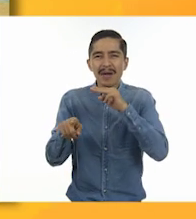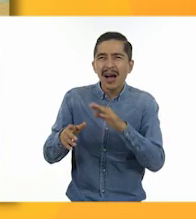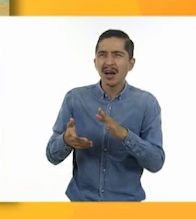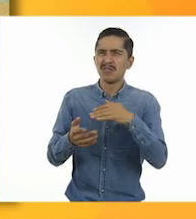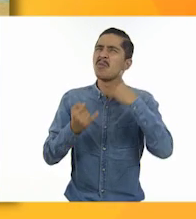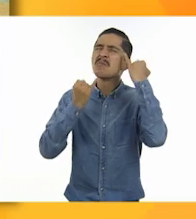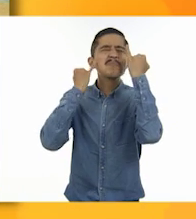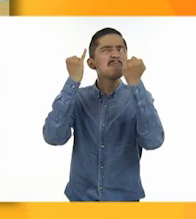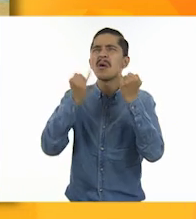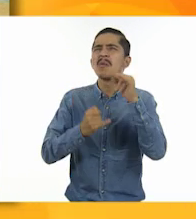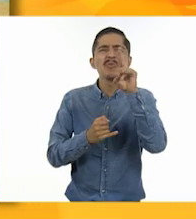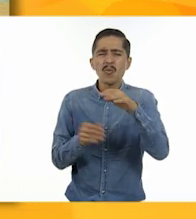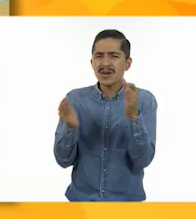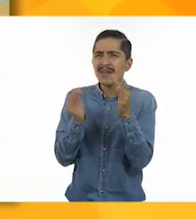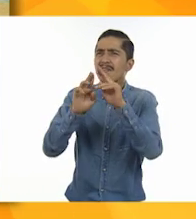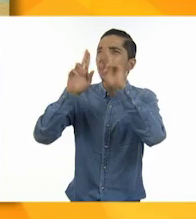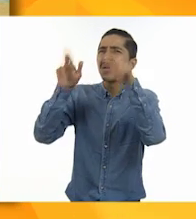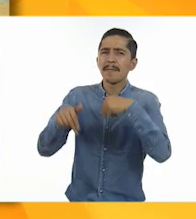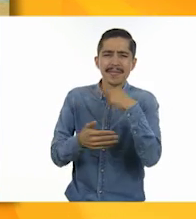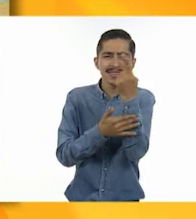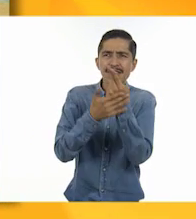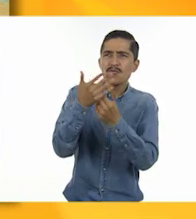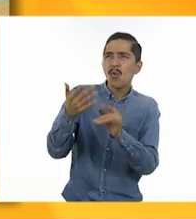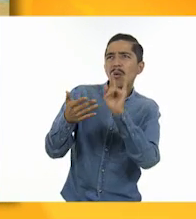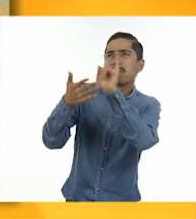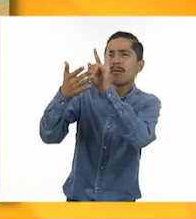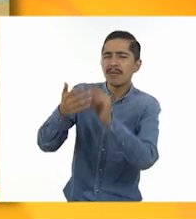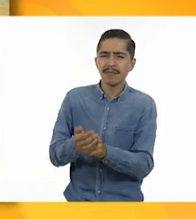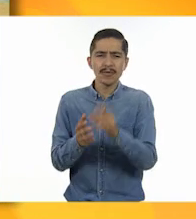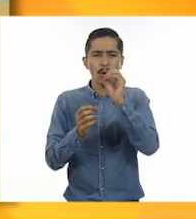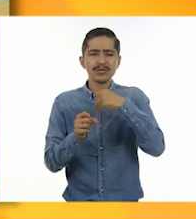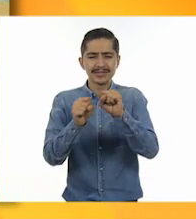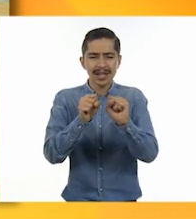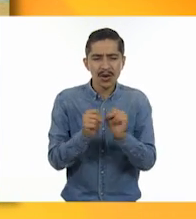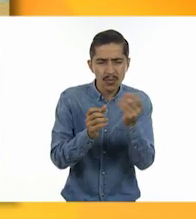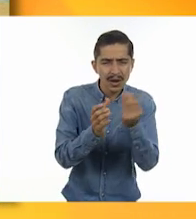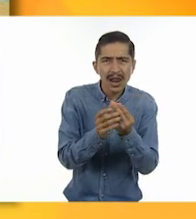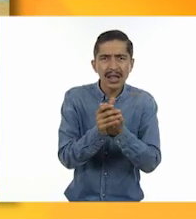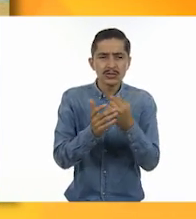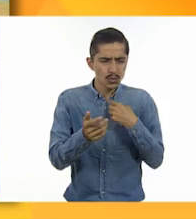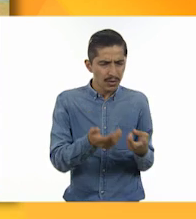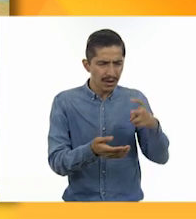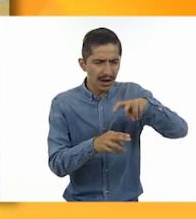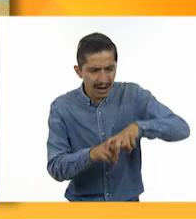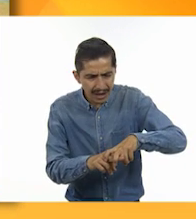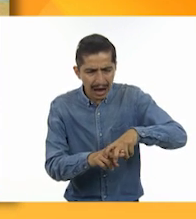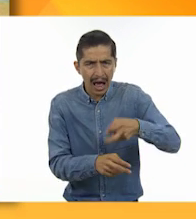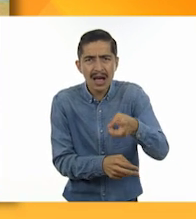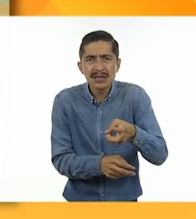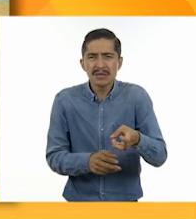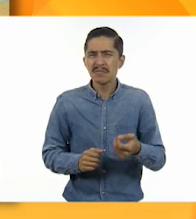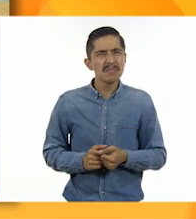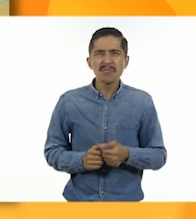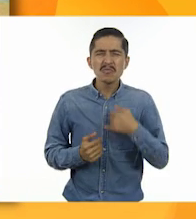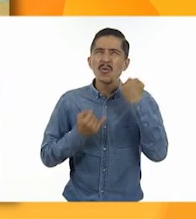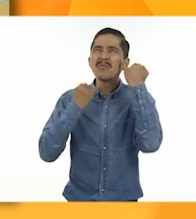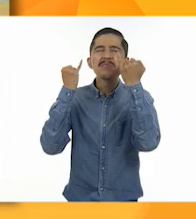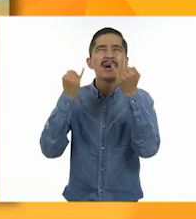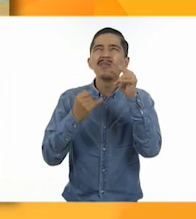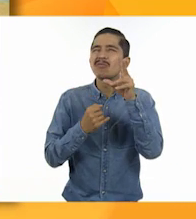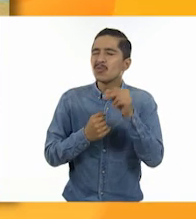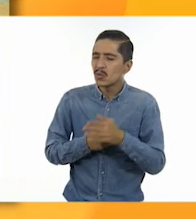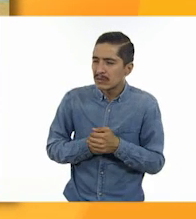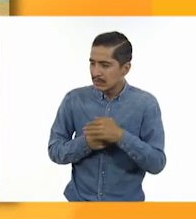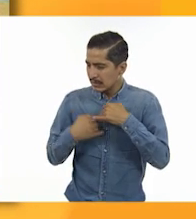el refrigerador sin mis dibujos o mi salón de clases sin que yo estuviera allí, sentado en mi banca.